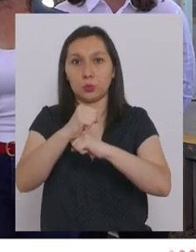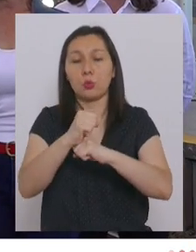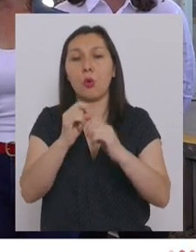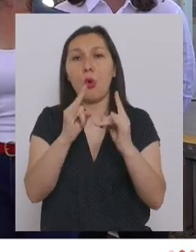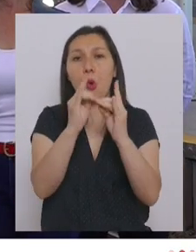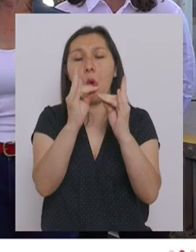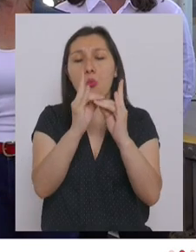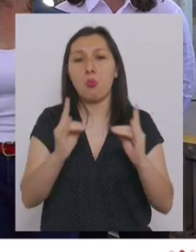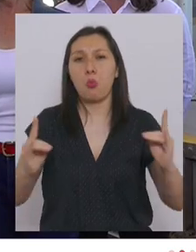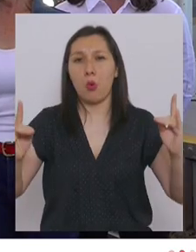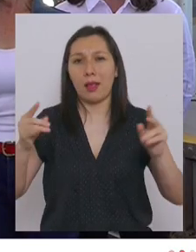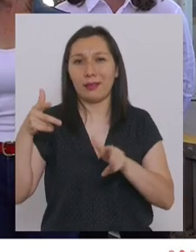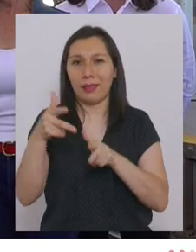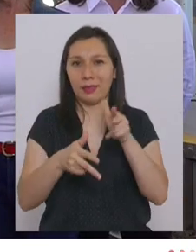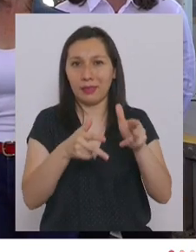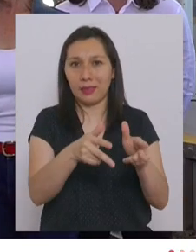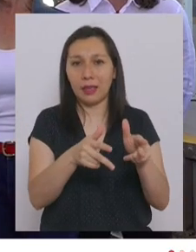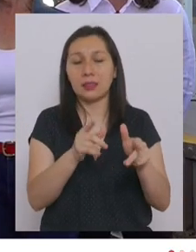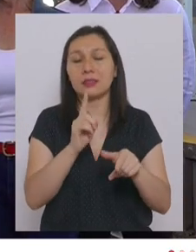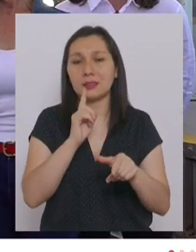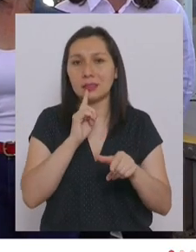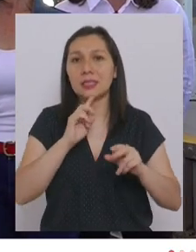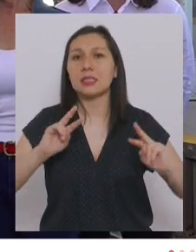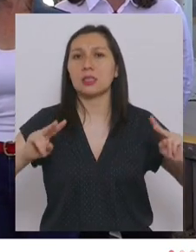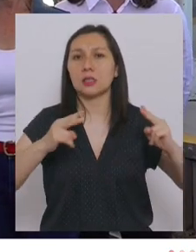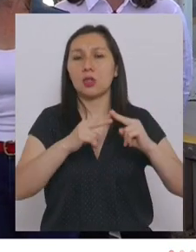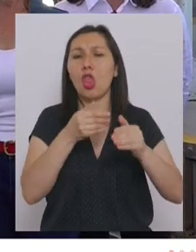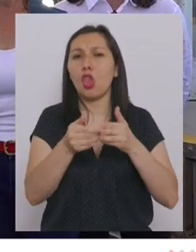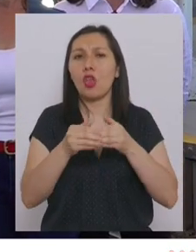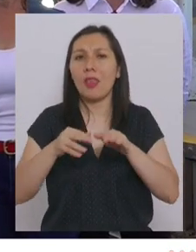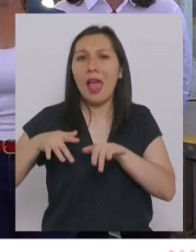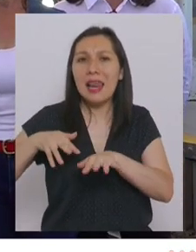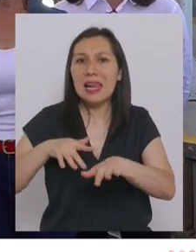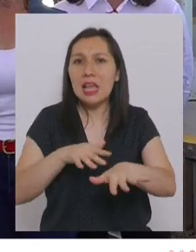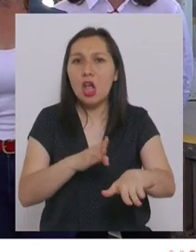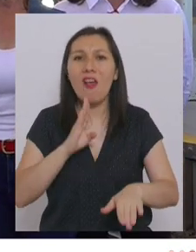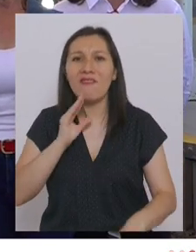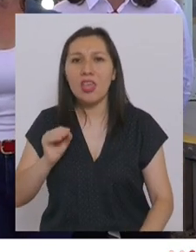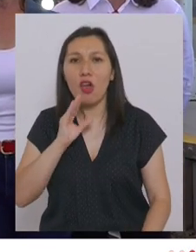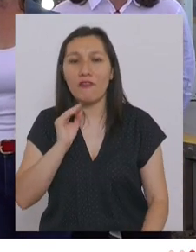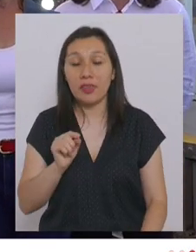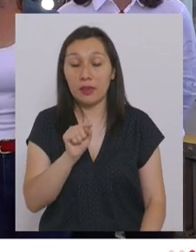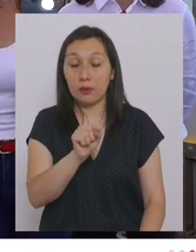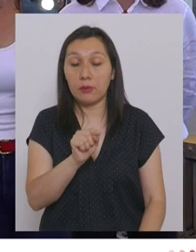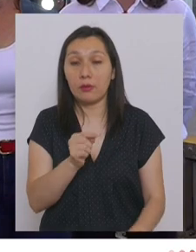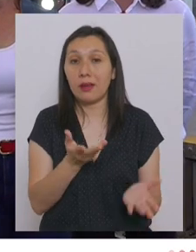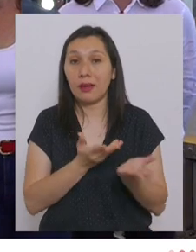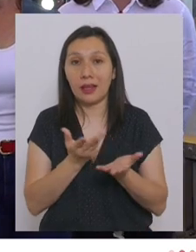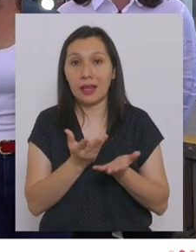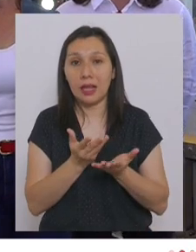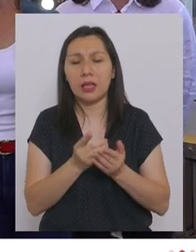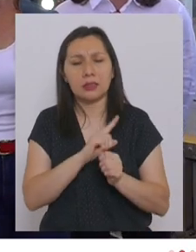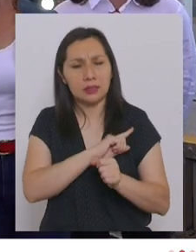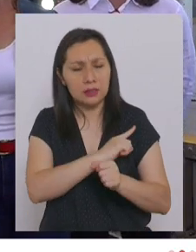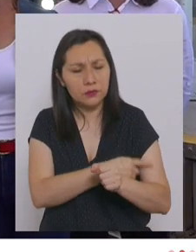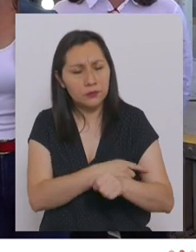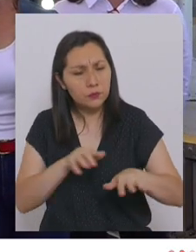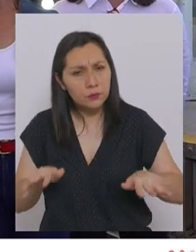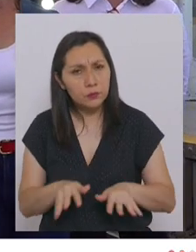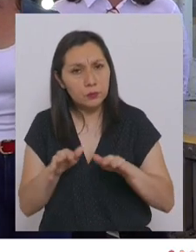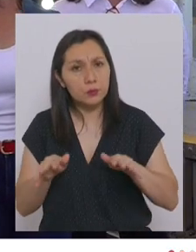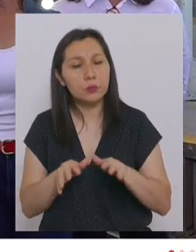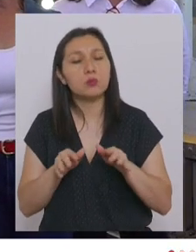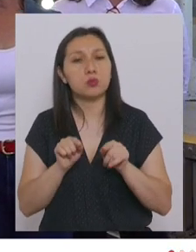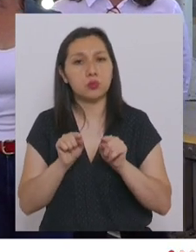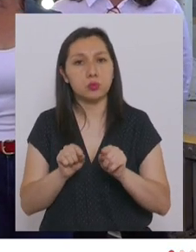puente ferroviario que tenemos que construir sobre el río Biobío. Y por lo tanto ha sido un esfuerzo que ha